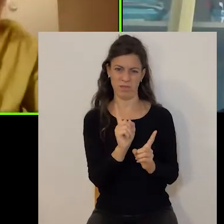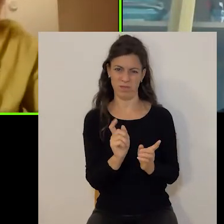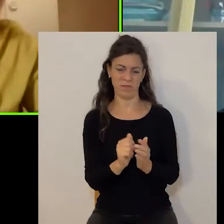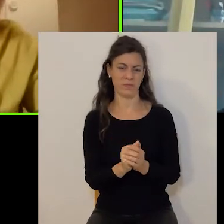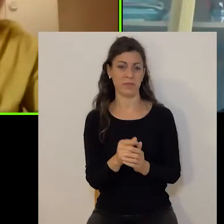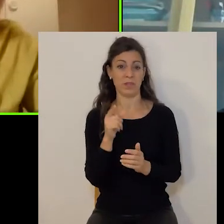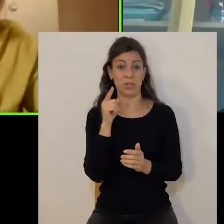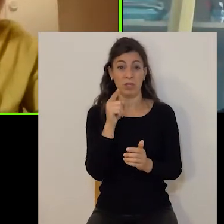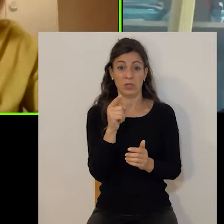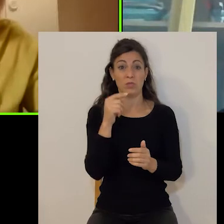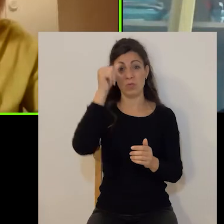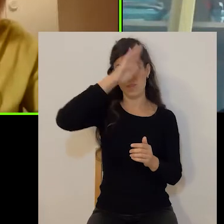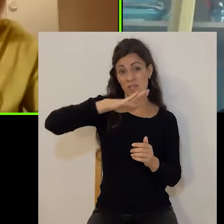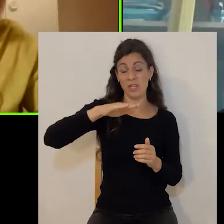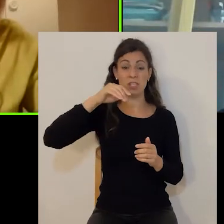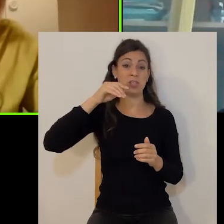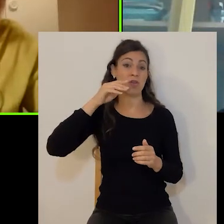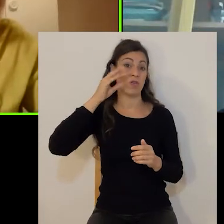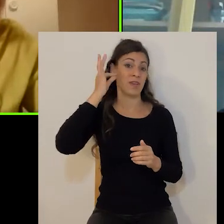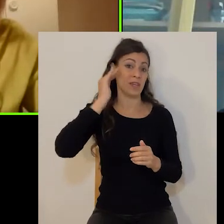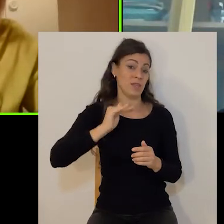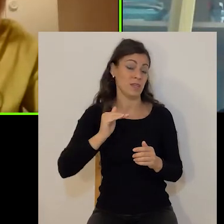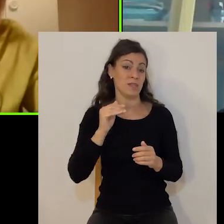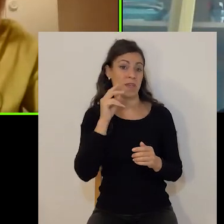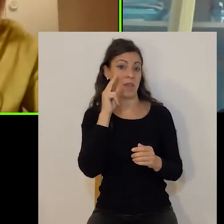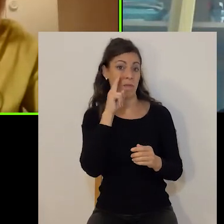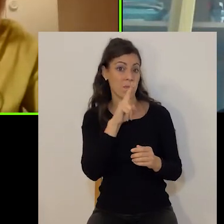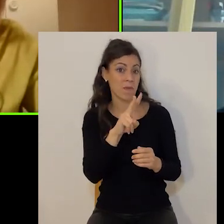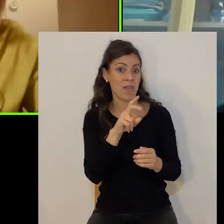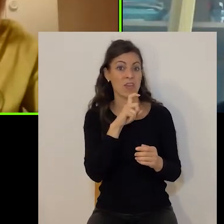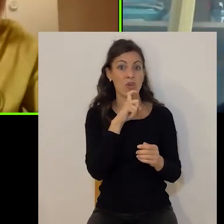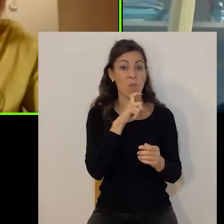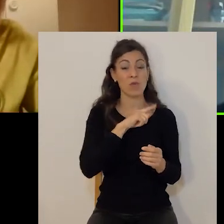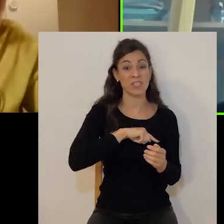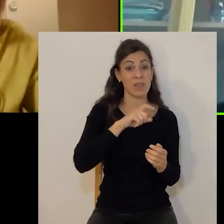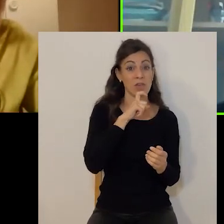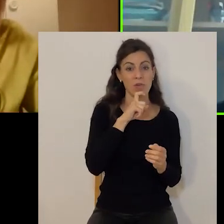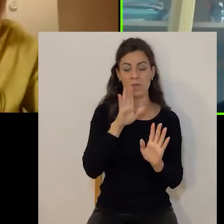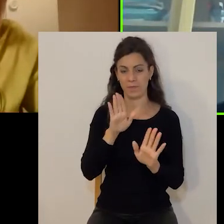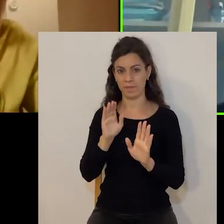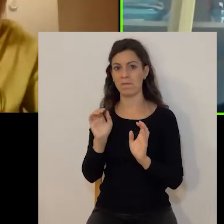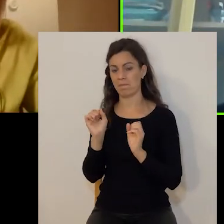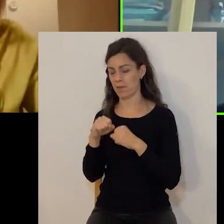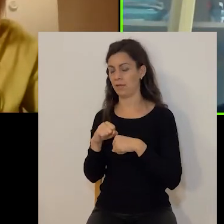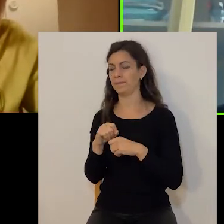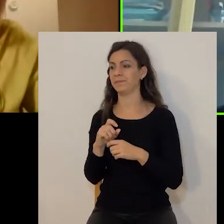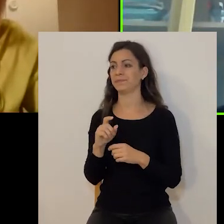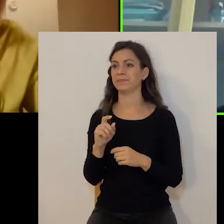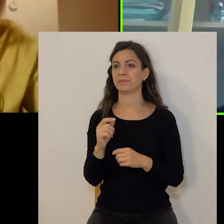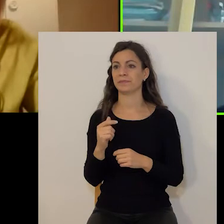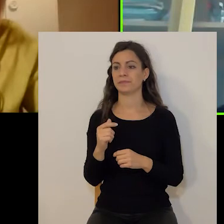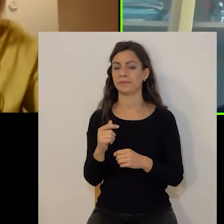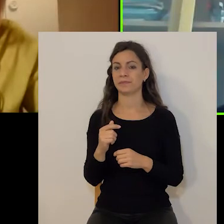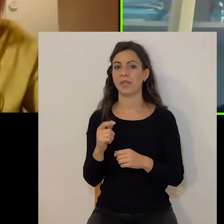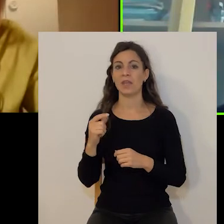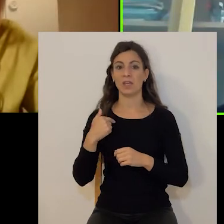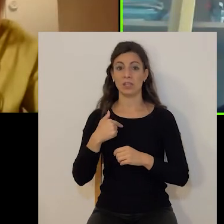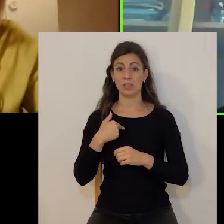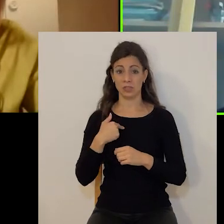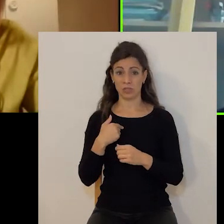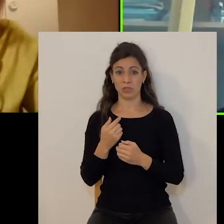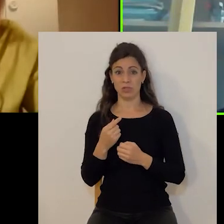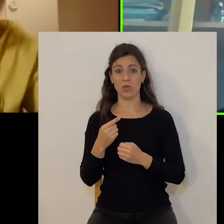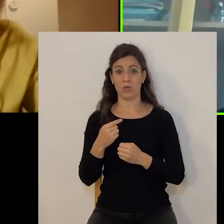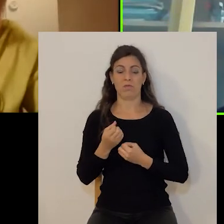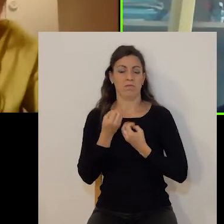estás viendo los niños y las niñas cómo están ahora? Vale, lo primero voy a hablarte de cómo lo están viviendo los